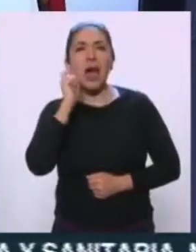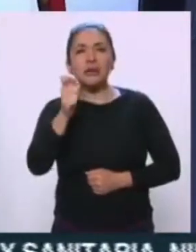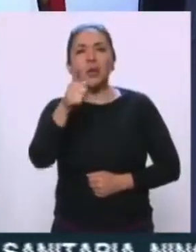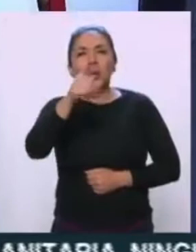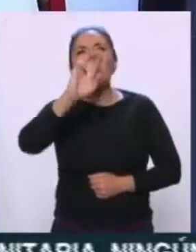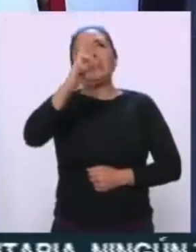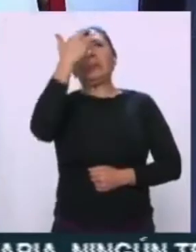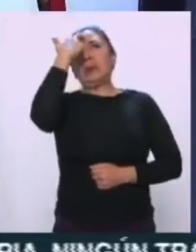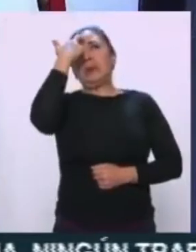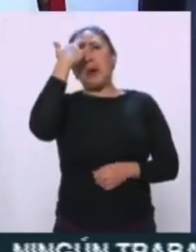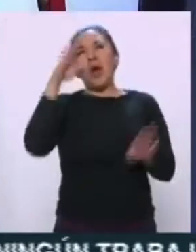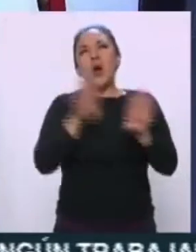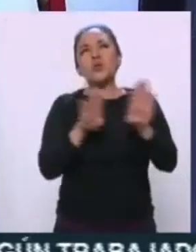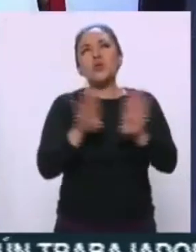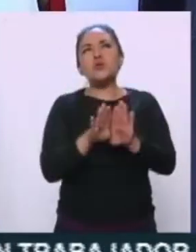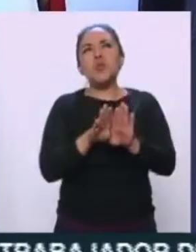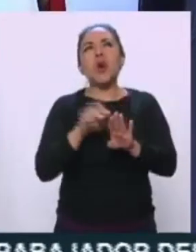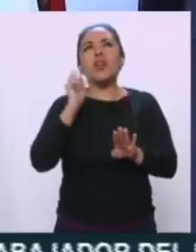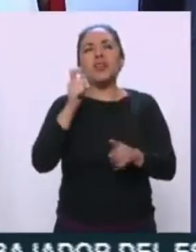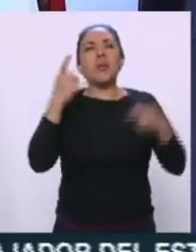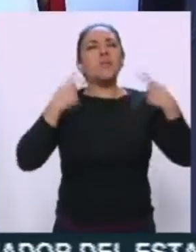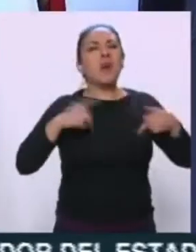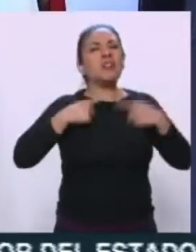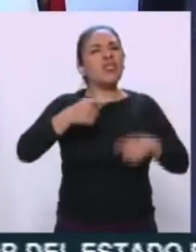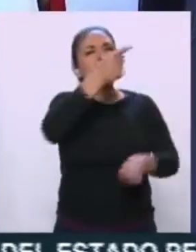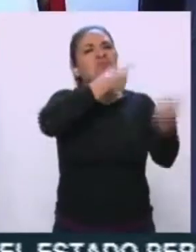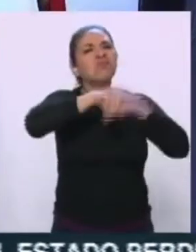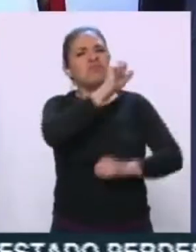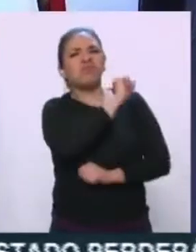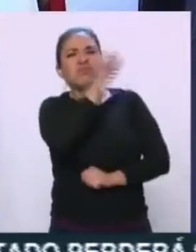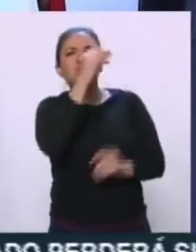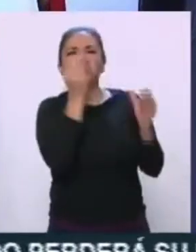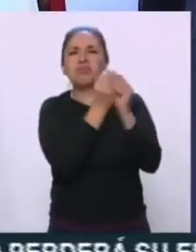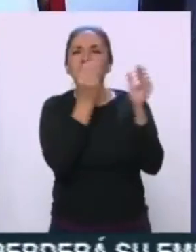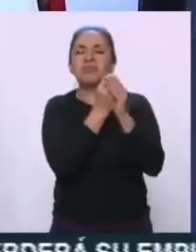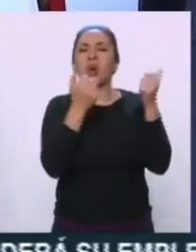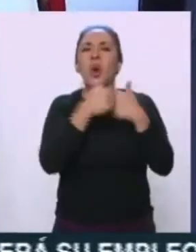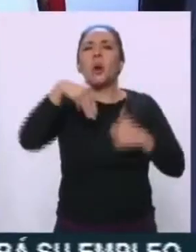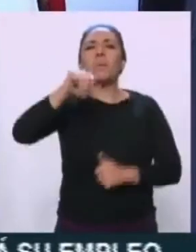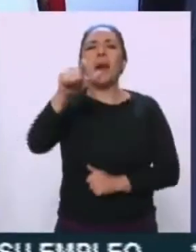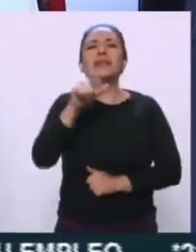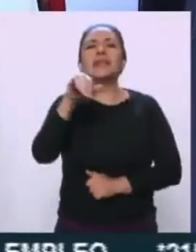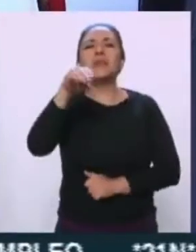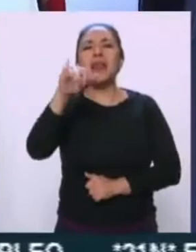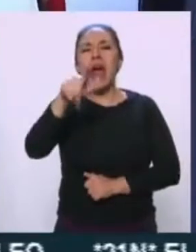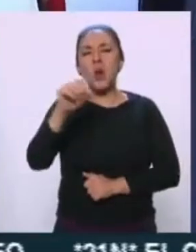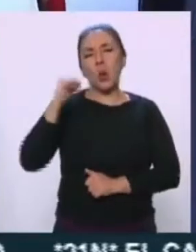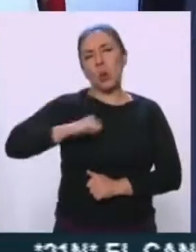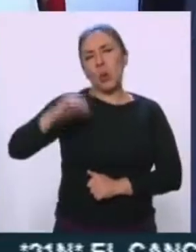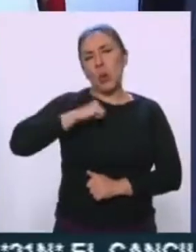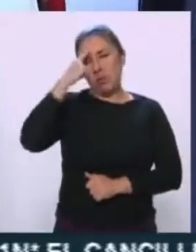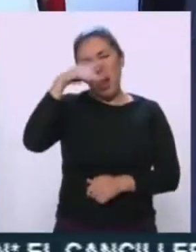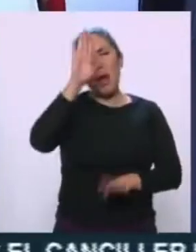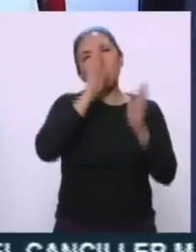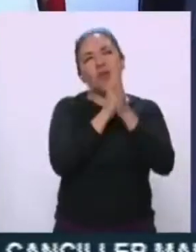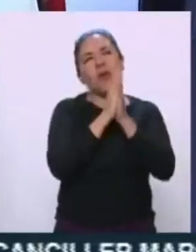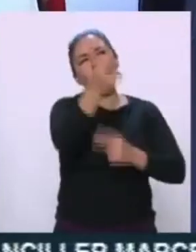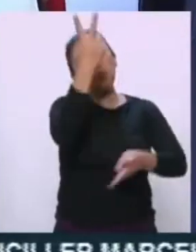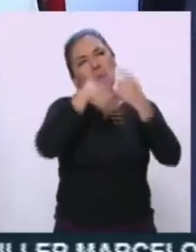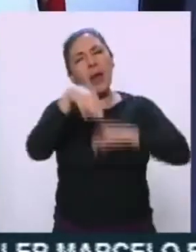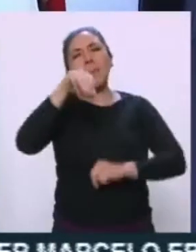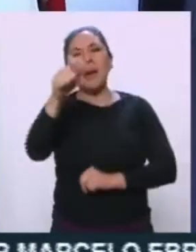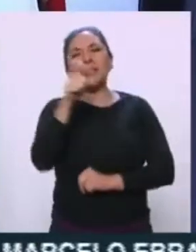te recuerda a aquellos conservadores que fueron por Maximiliano para que gobernara México, a mí me recuerda a